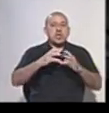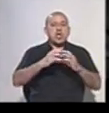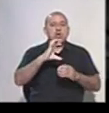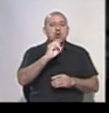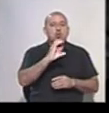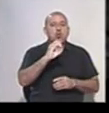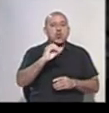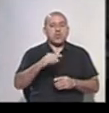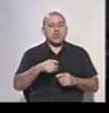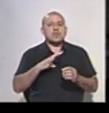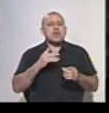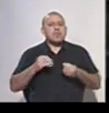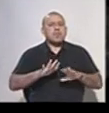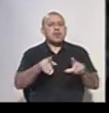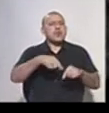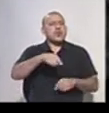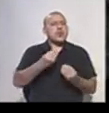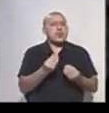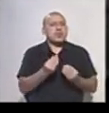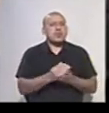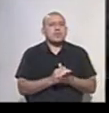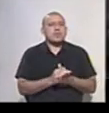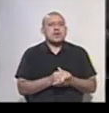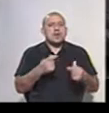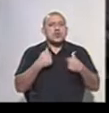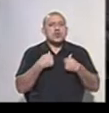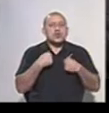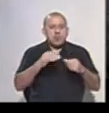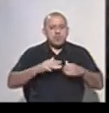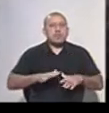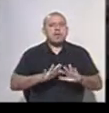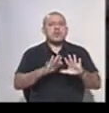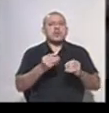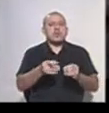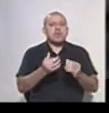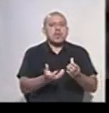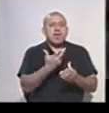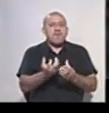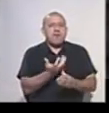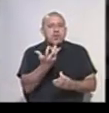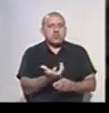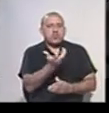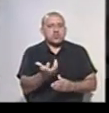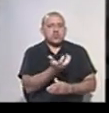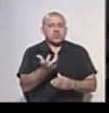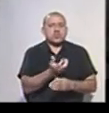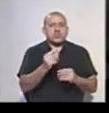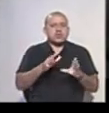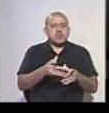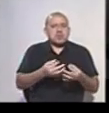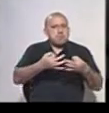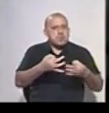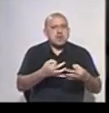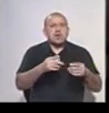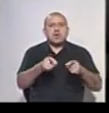lo preparas en una vaporera? ¿Por qué? Porque a nosotros la vaporera nos gusta mucho como queda la cocción, ¿no? Buscamos una cocción que sea fresca, que sea